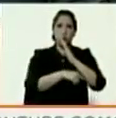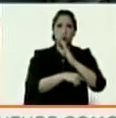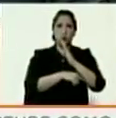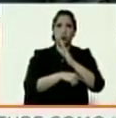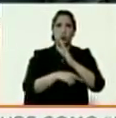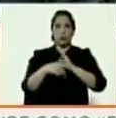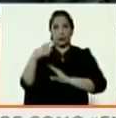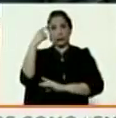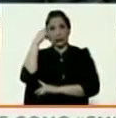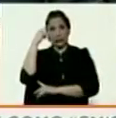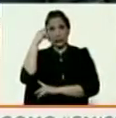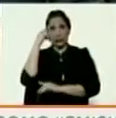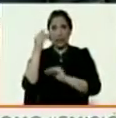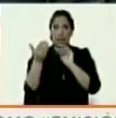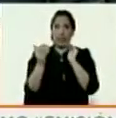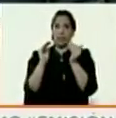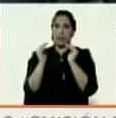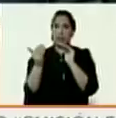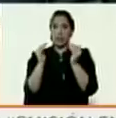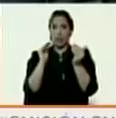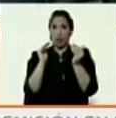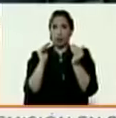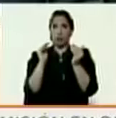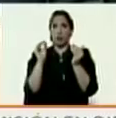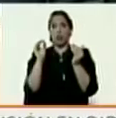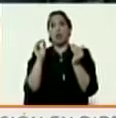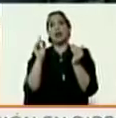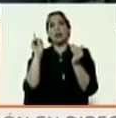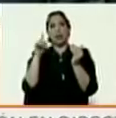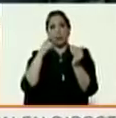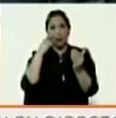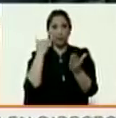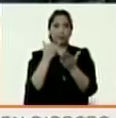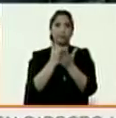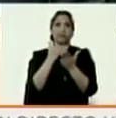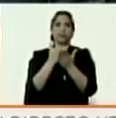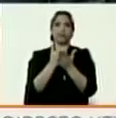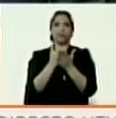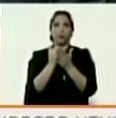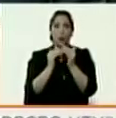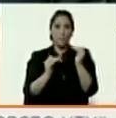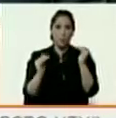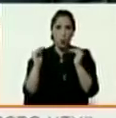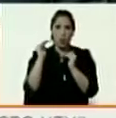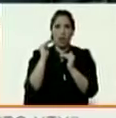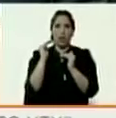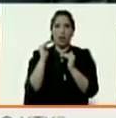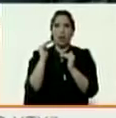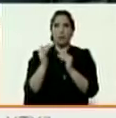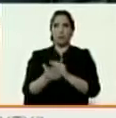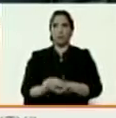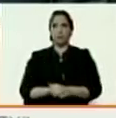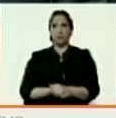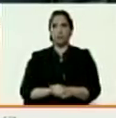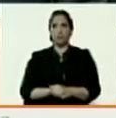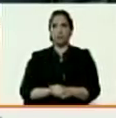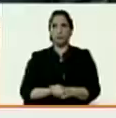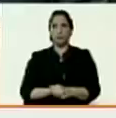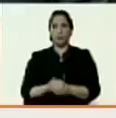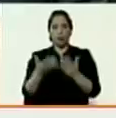connotación ética y una evidente intención moral.